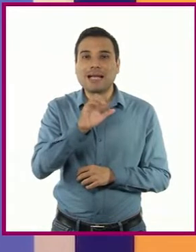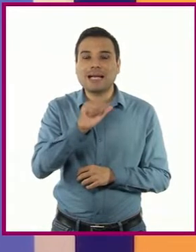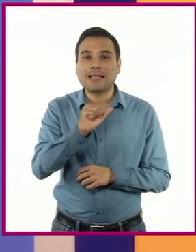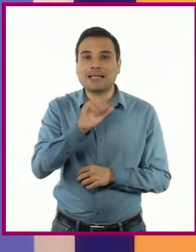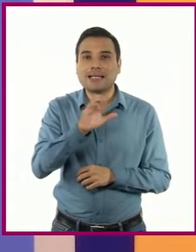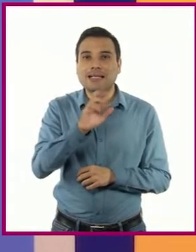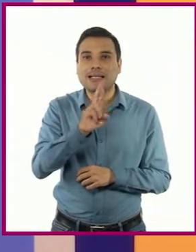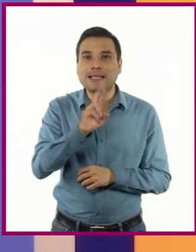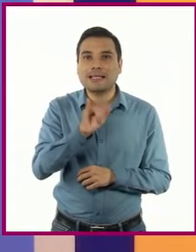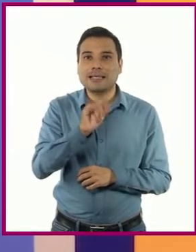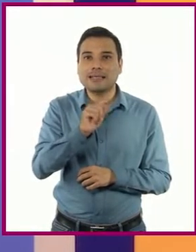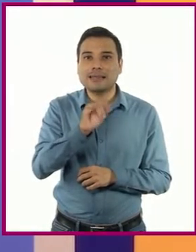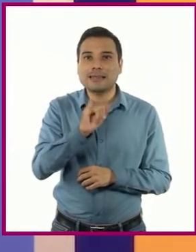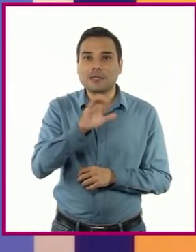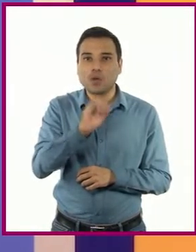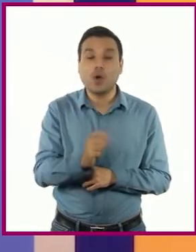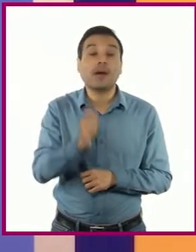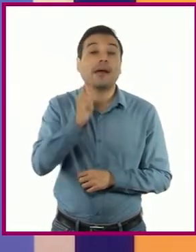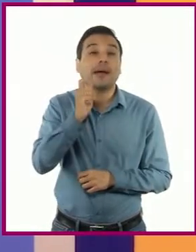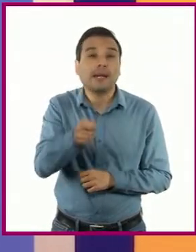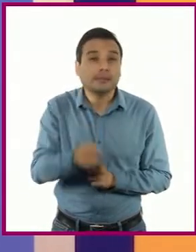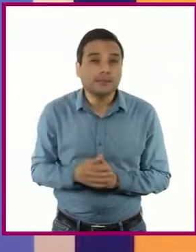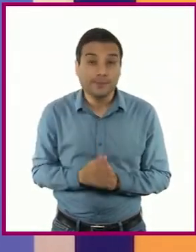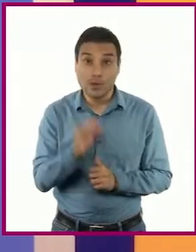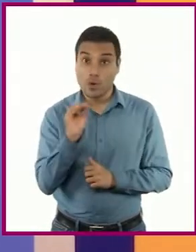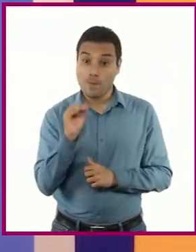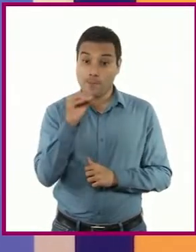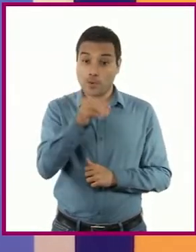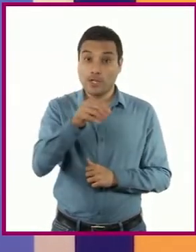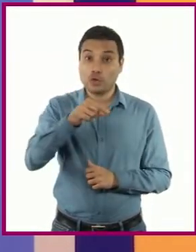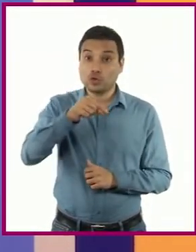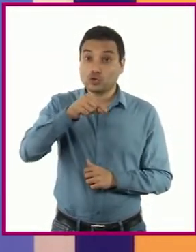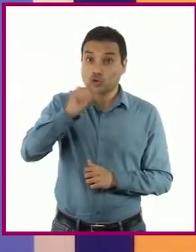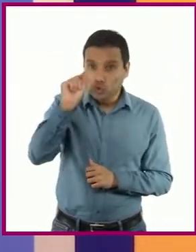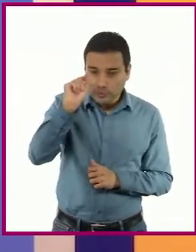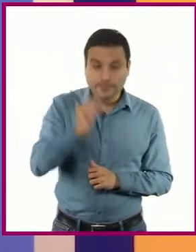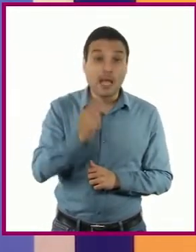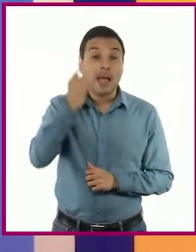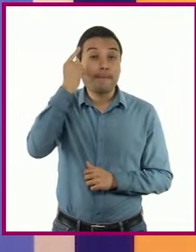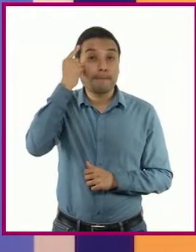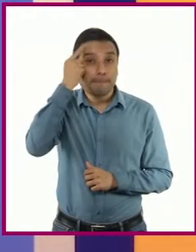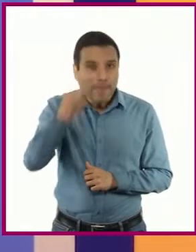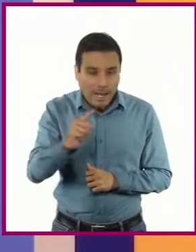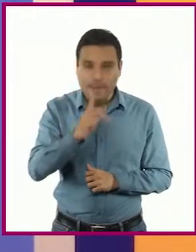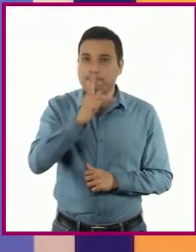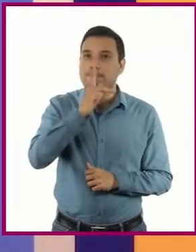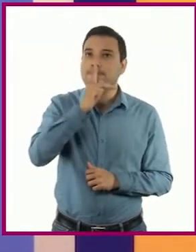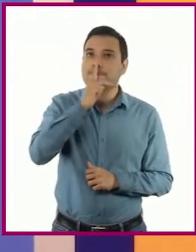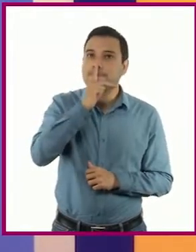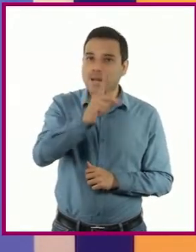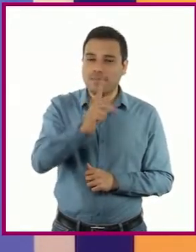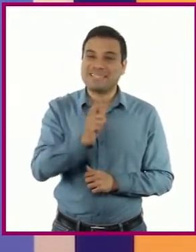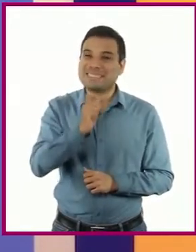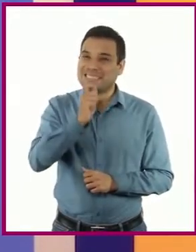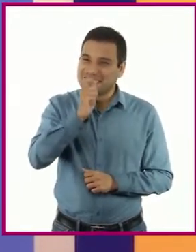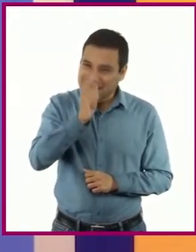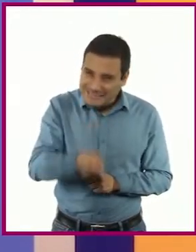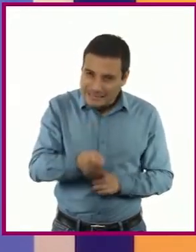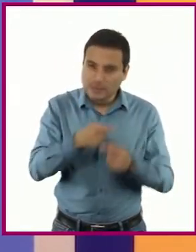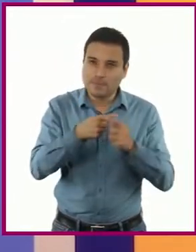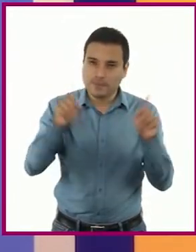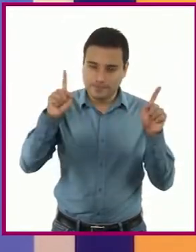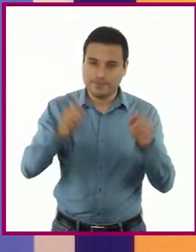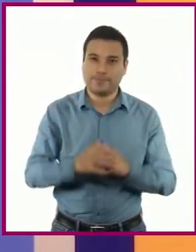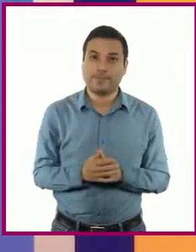que utiliza la tilde para diferenciar el significado entre homónimos, es decir, aquellas palabras que suenan y